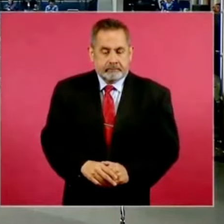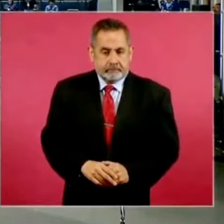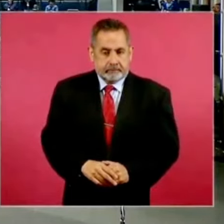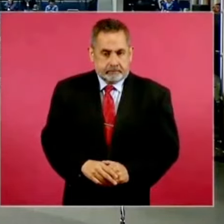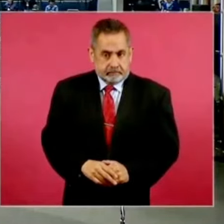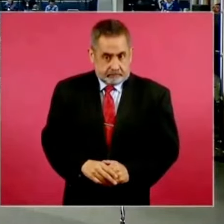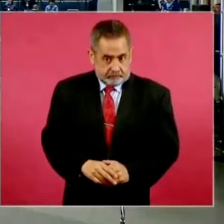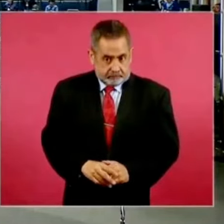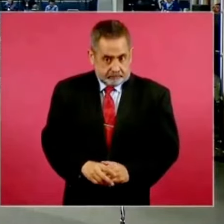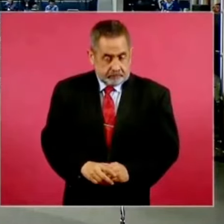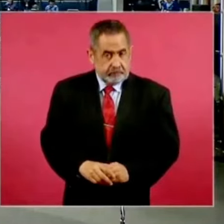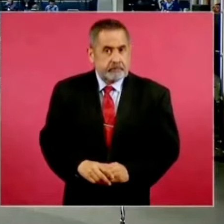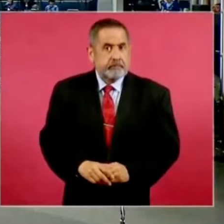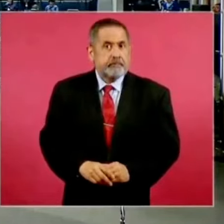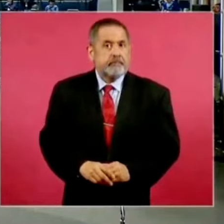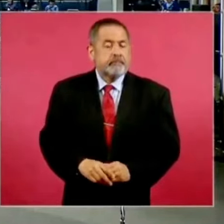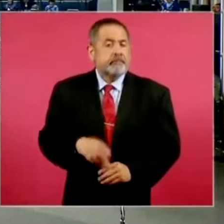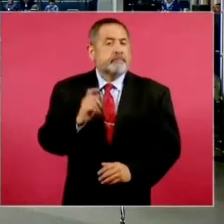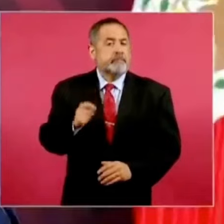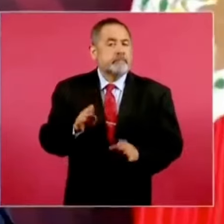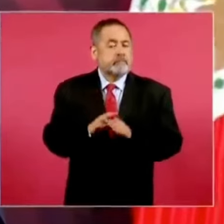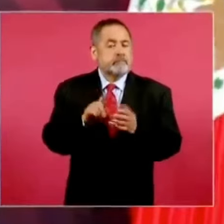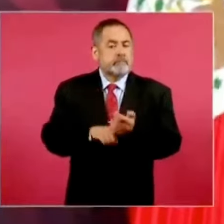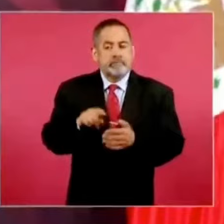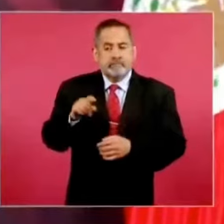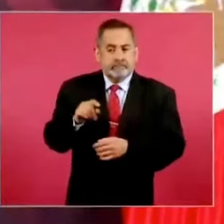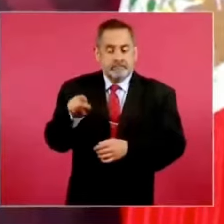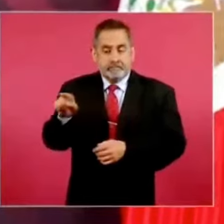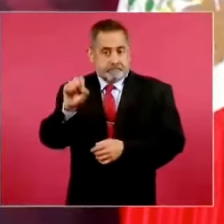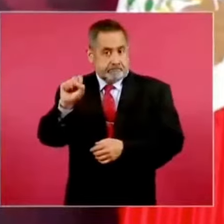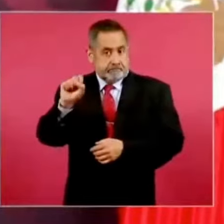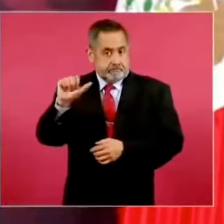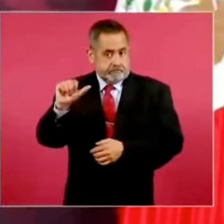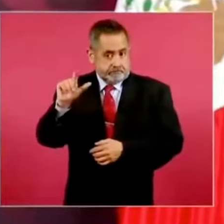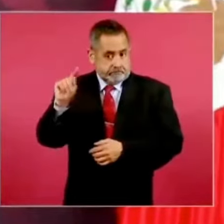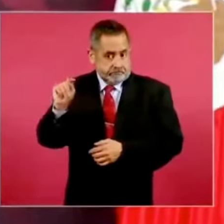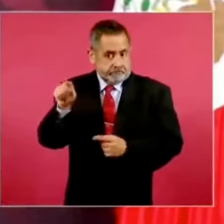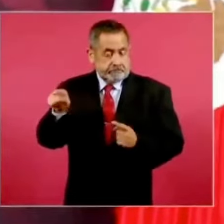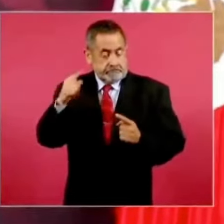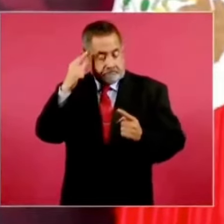de acuerdo al SAT